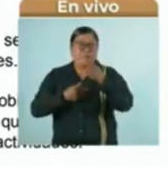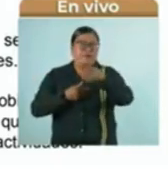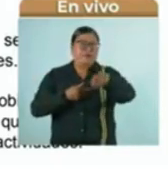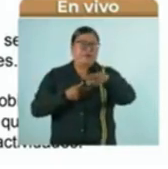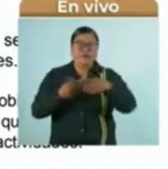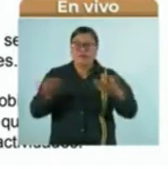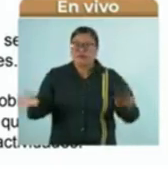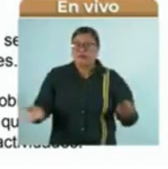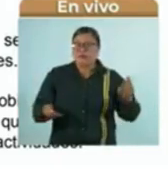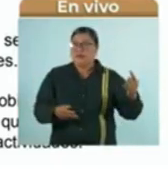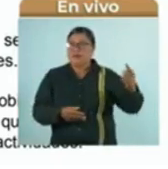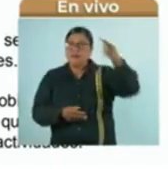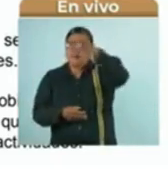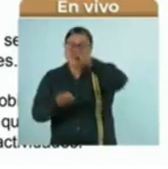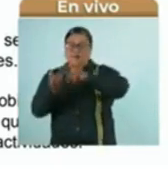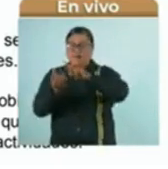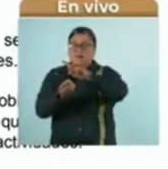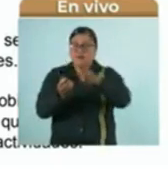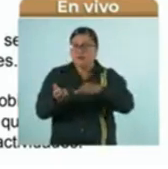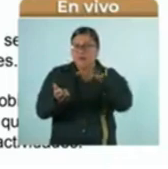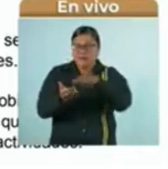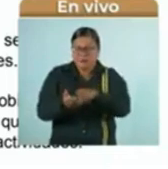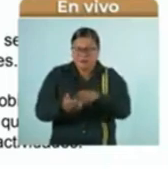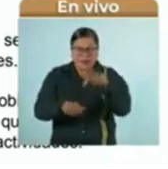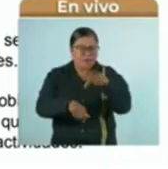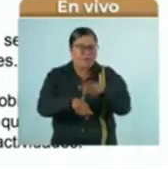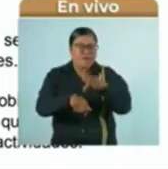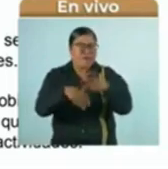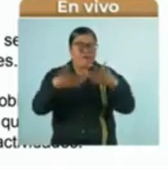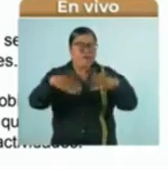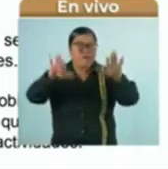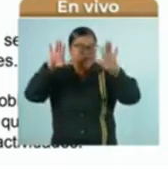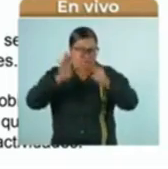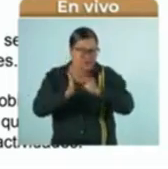oigan, allá en el paraje, el piedra de no sé qué,